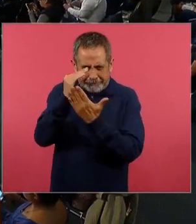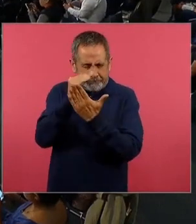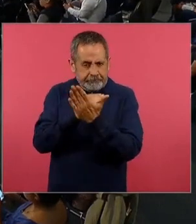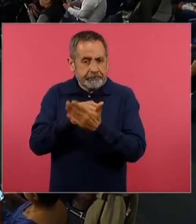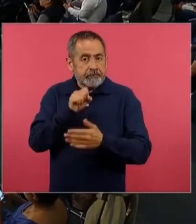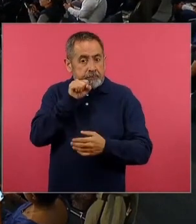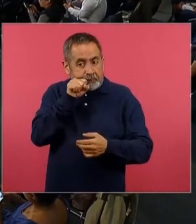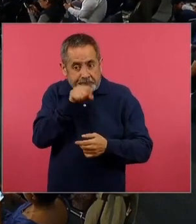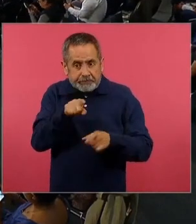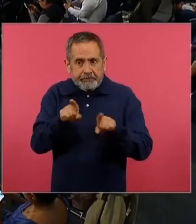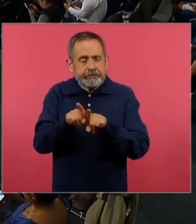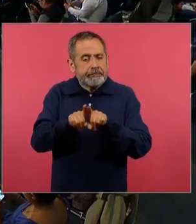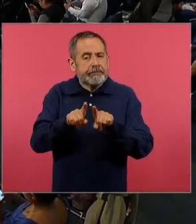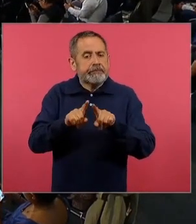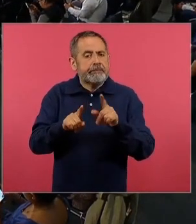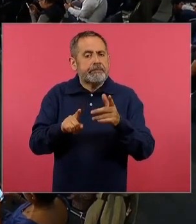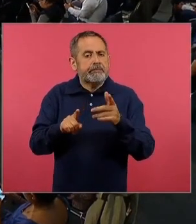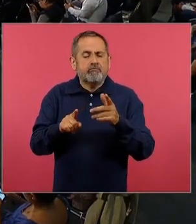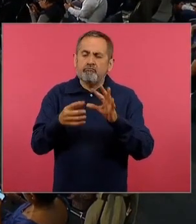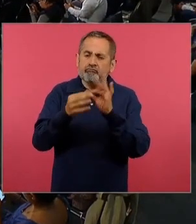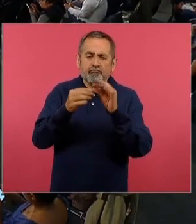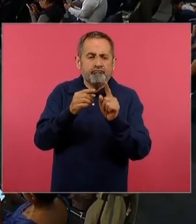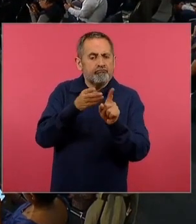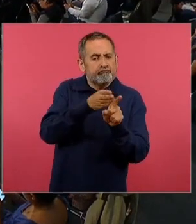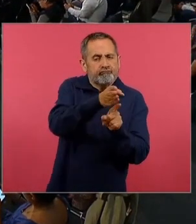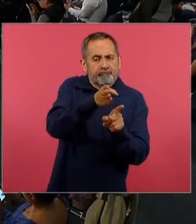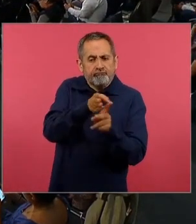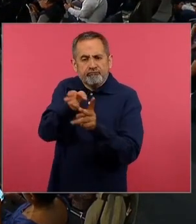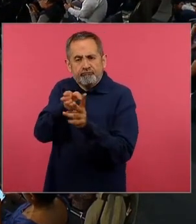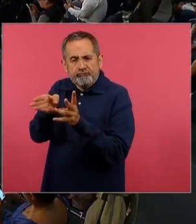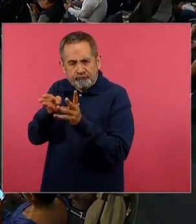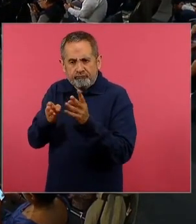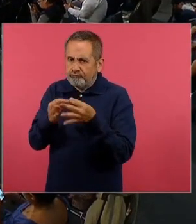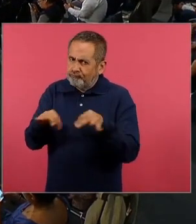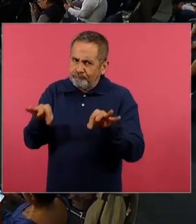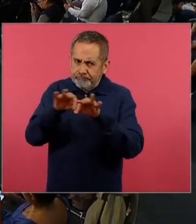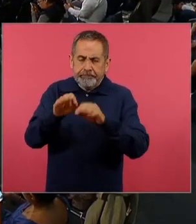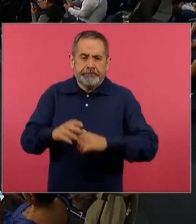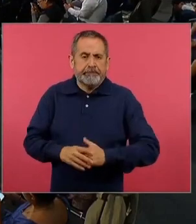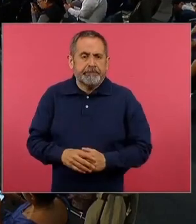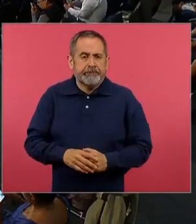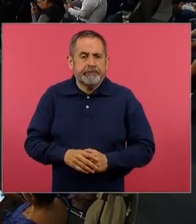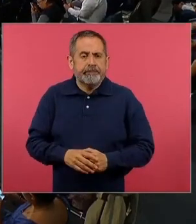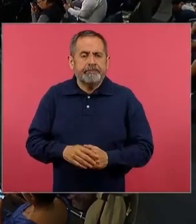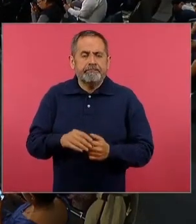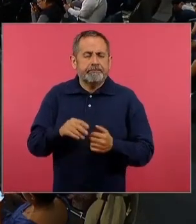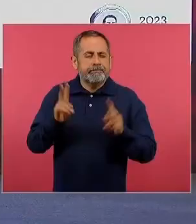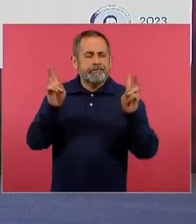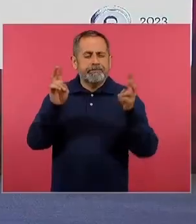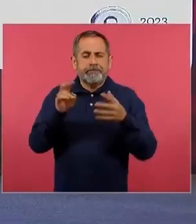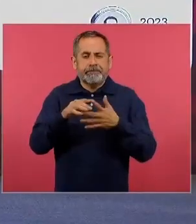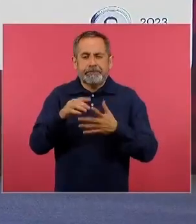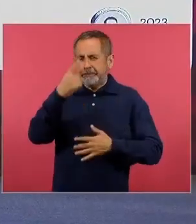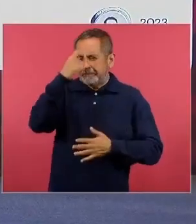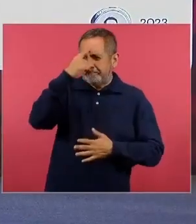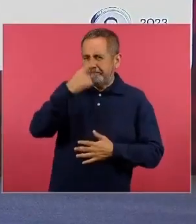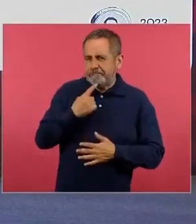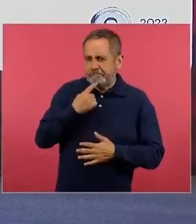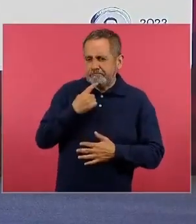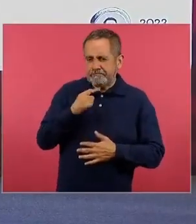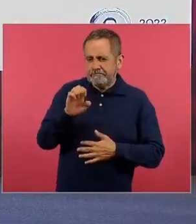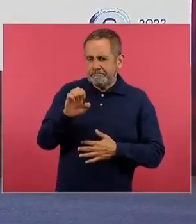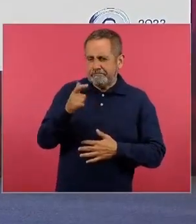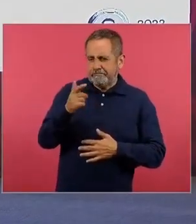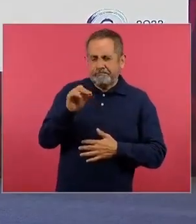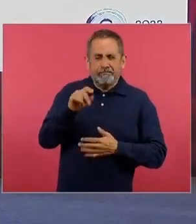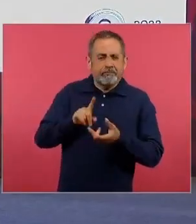nos plantea varios ejes fundamentales. pedagógicamente se llama ¿cuál es el perfil de egreso? ¿Qué